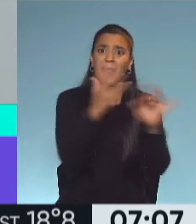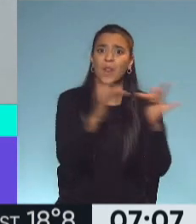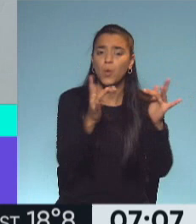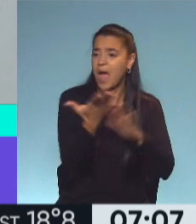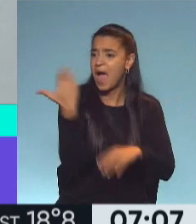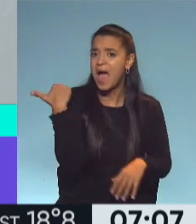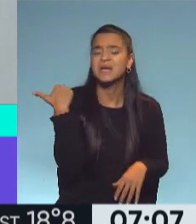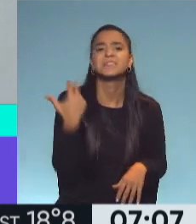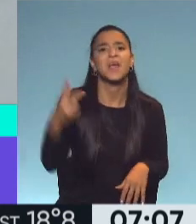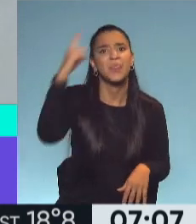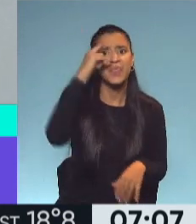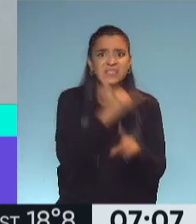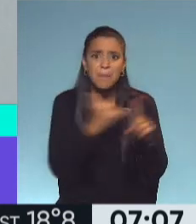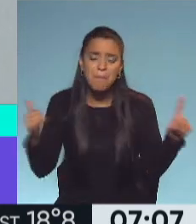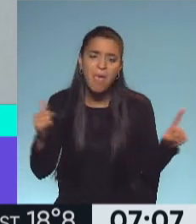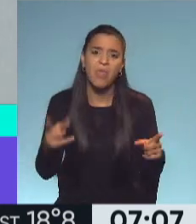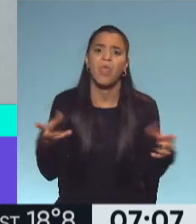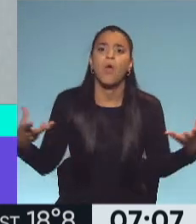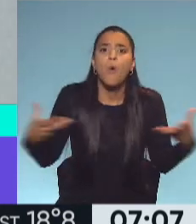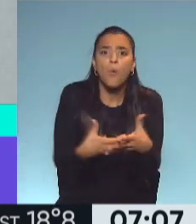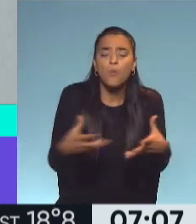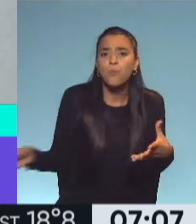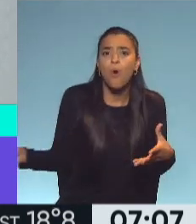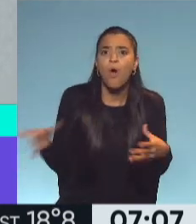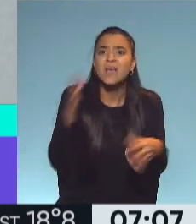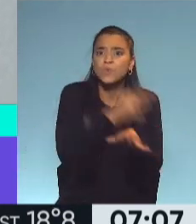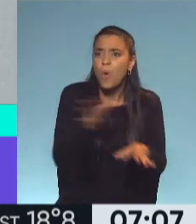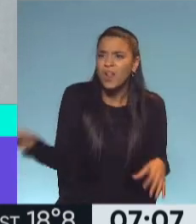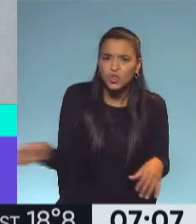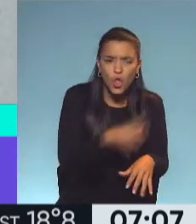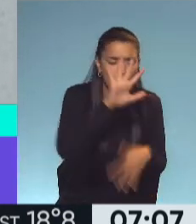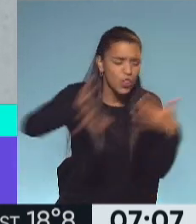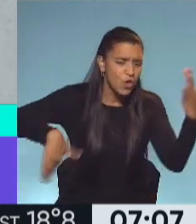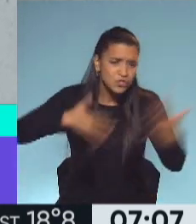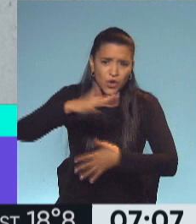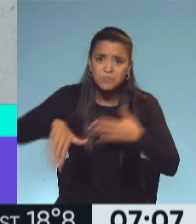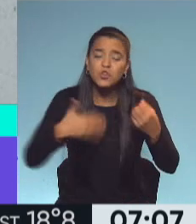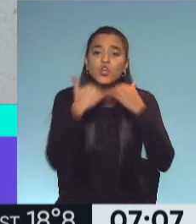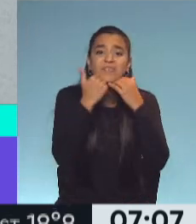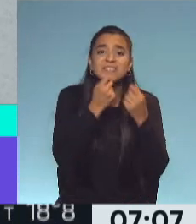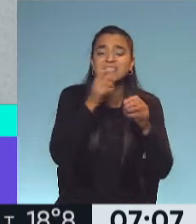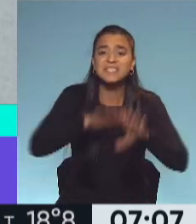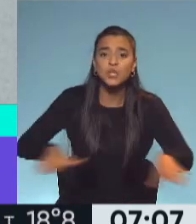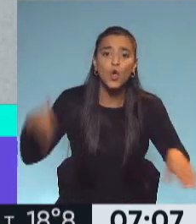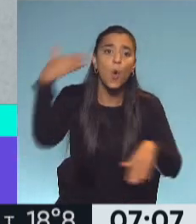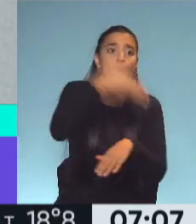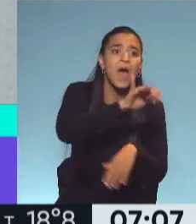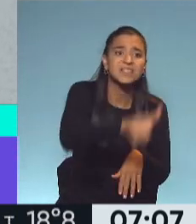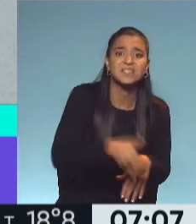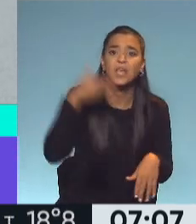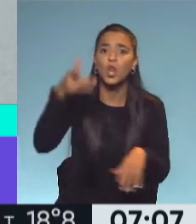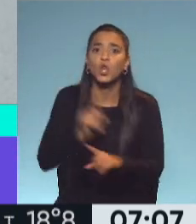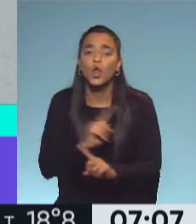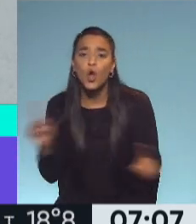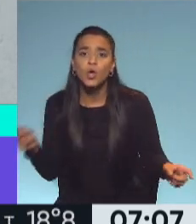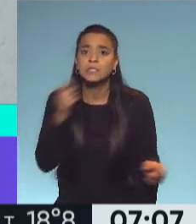de las 22:30, los grupos de todos los colegios eran una desorganización absoluta, porque no se sabía si los chicos tenían que asistir a los colegios,